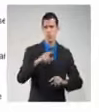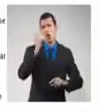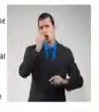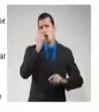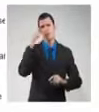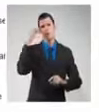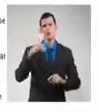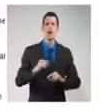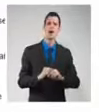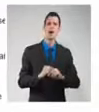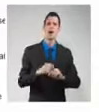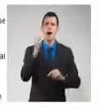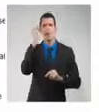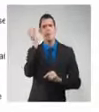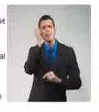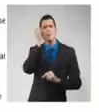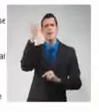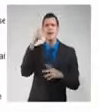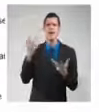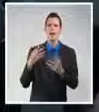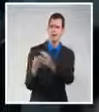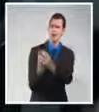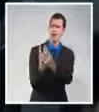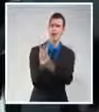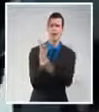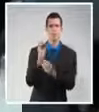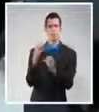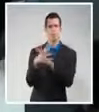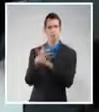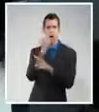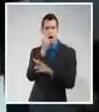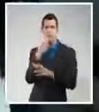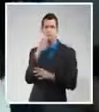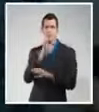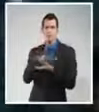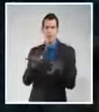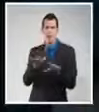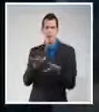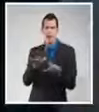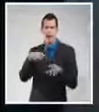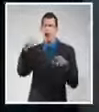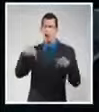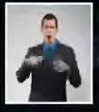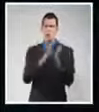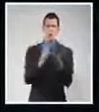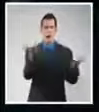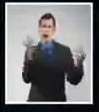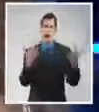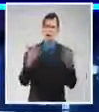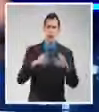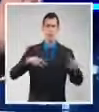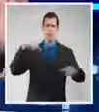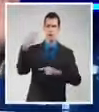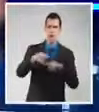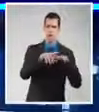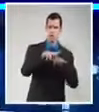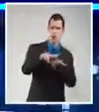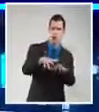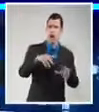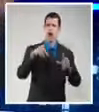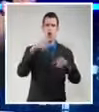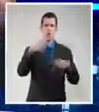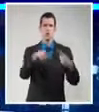performance de La Rosa Blanca y su esposa habían aterrizado en Madrid luego de solicitar un visado de turista.